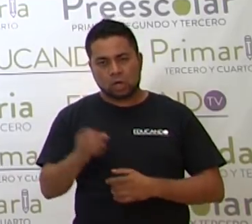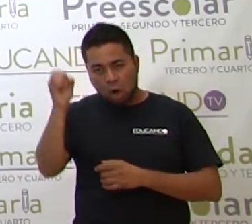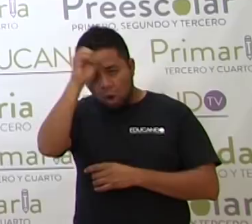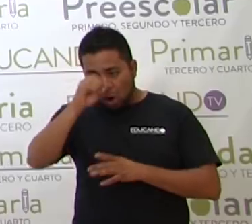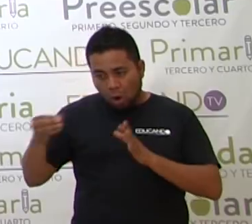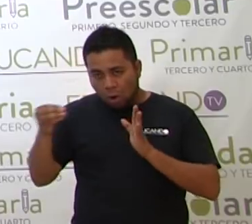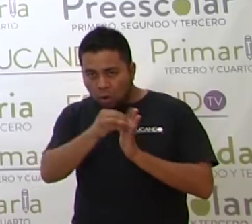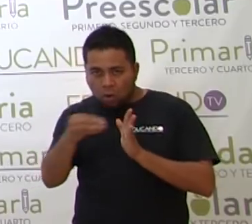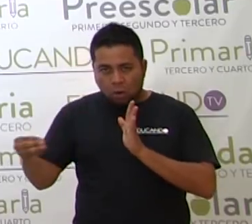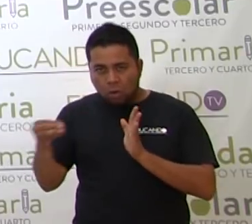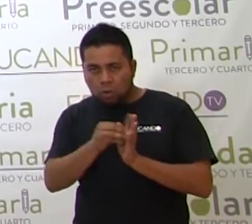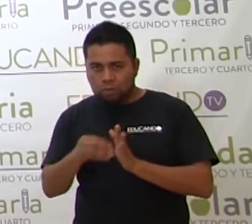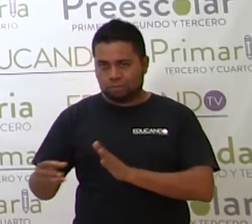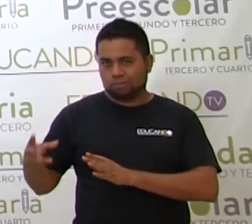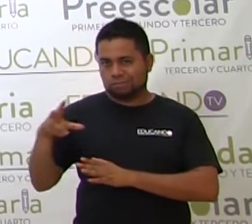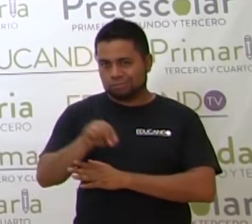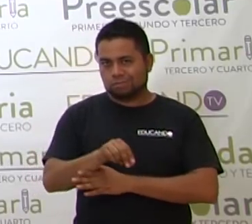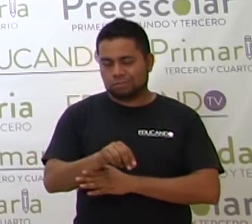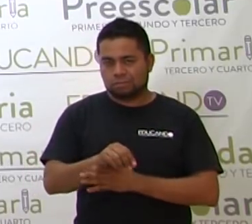opiniones